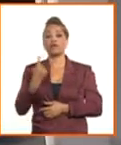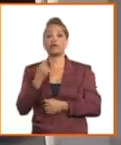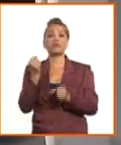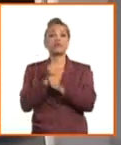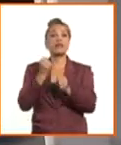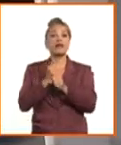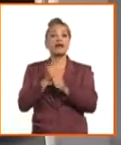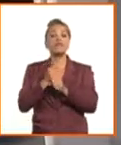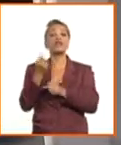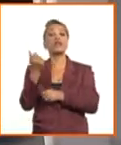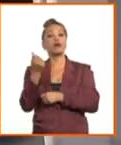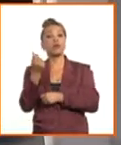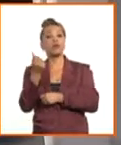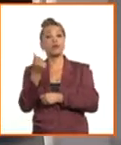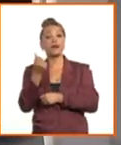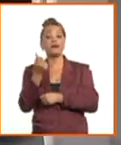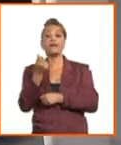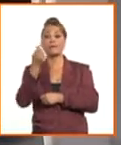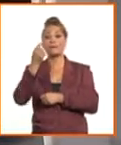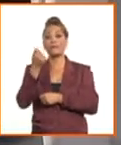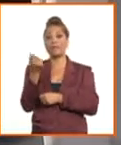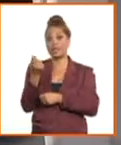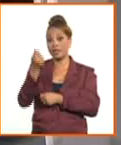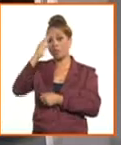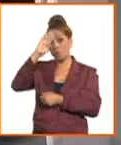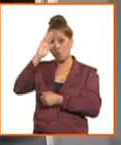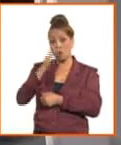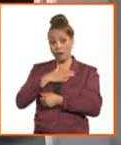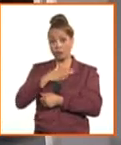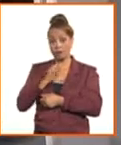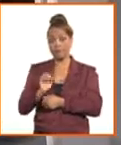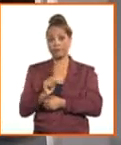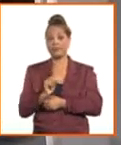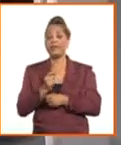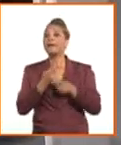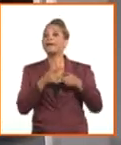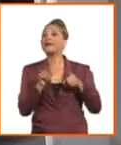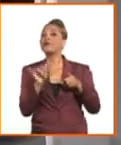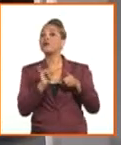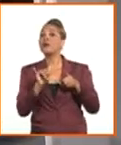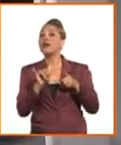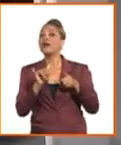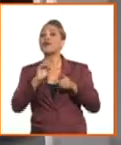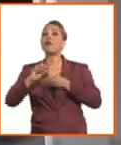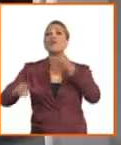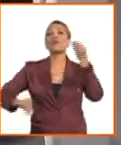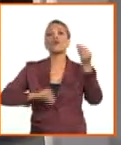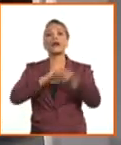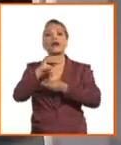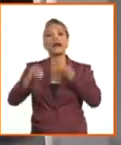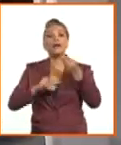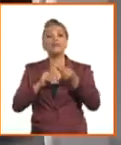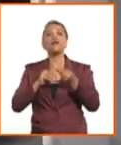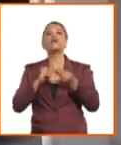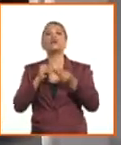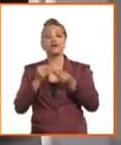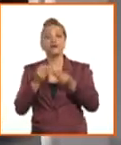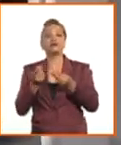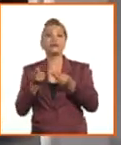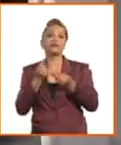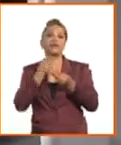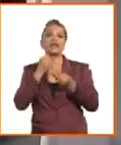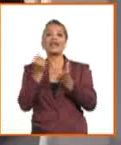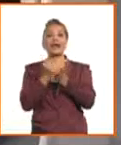la economía en moneda nacional, o sea, en pesos cubanos, pero con un tipo de cambio que asegure, o sea, que garantice